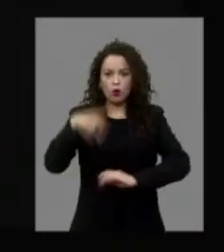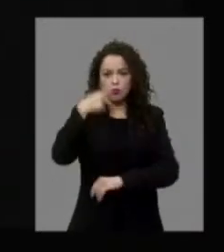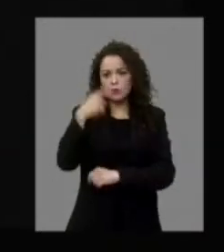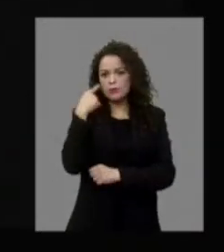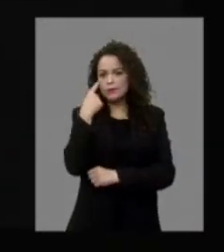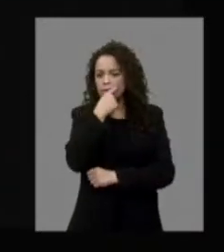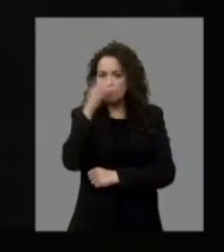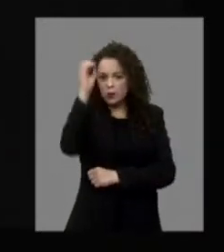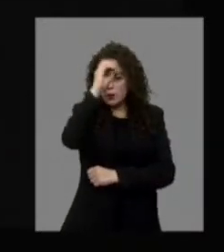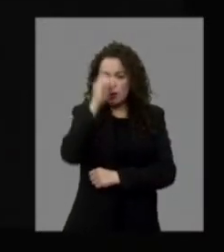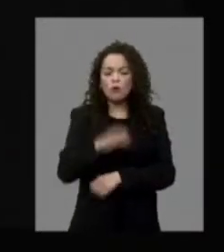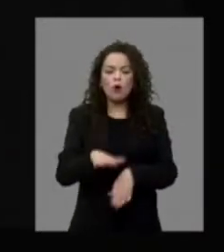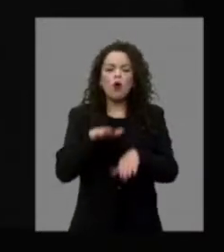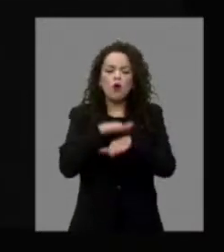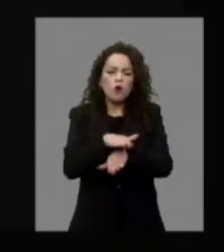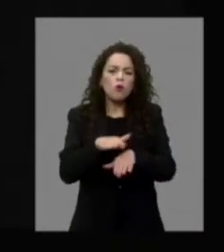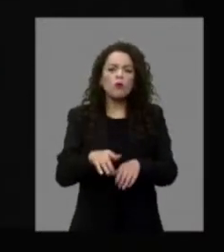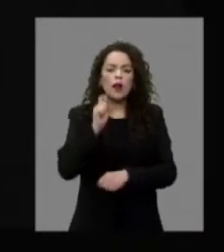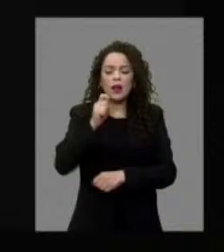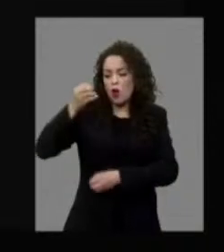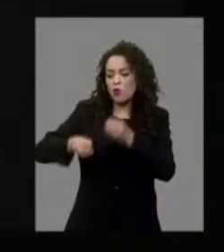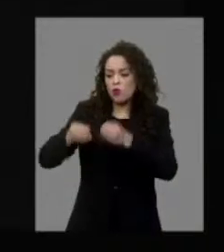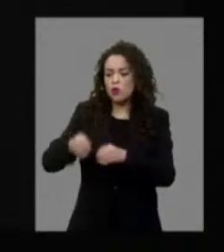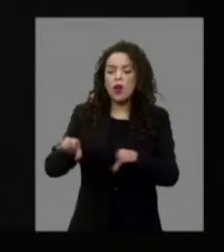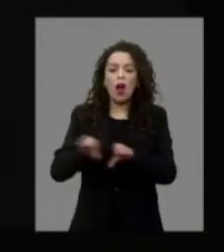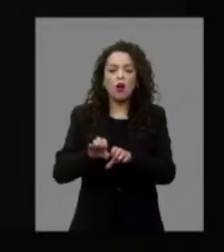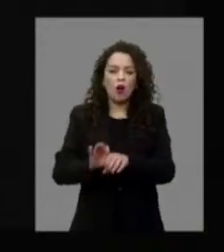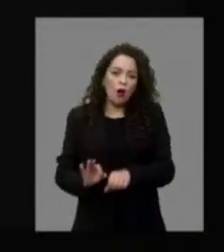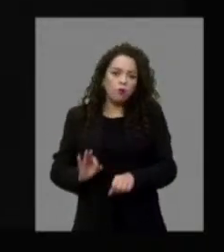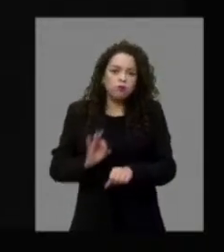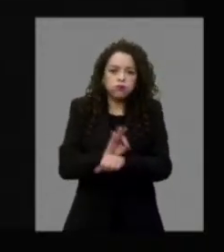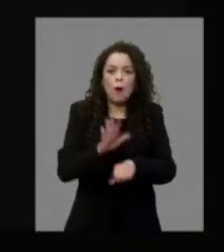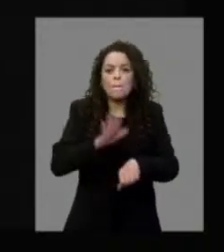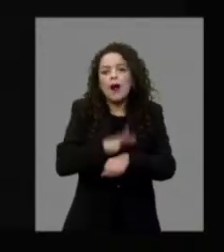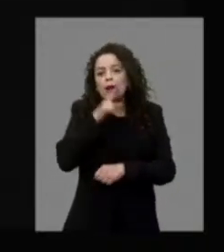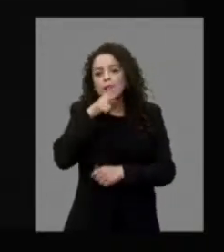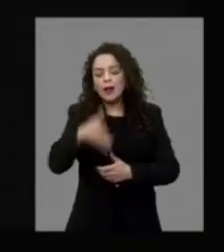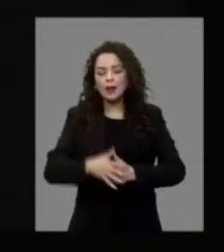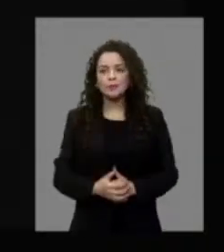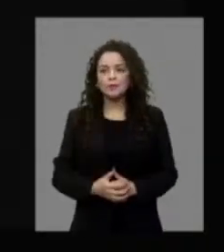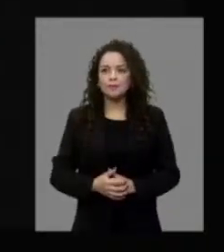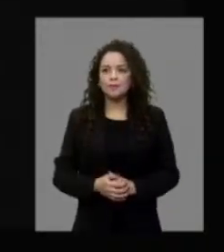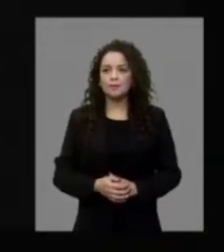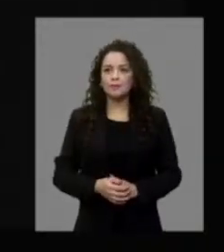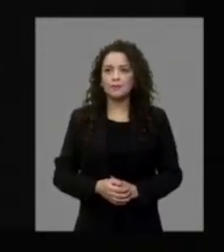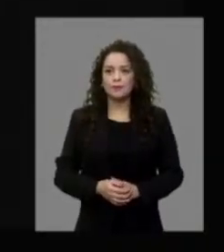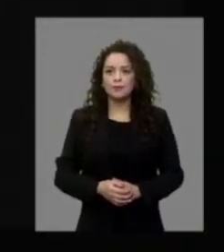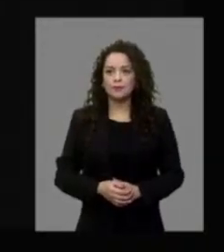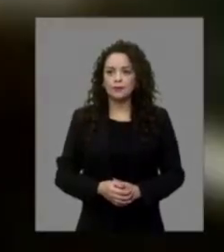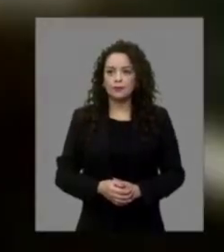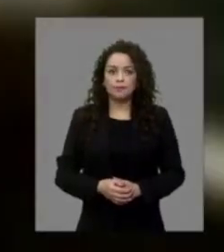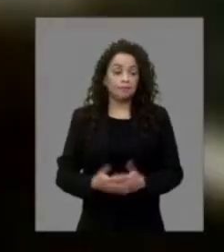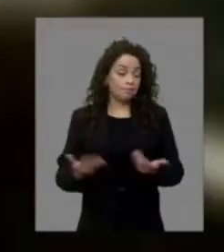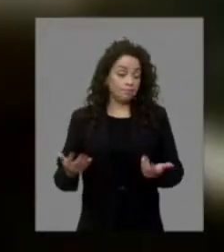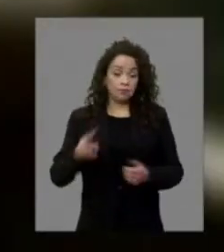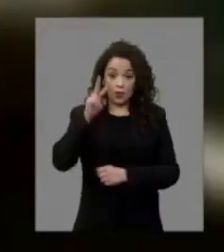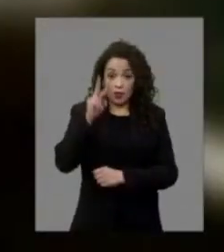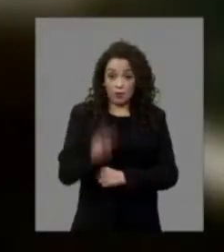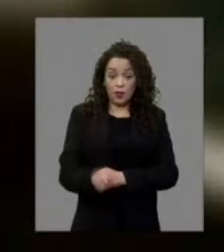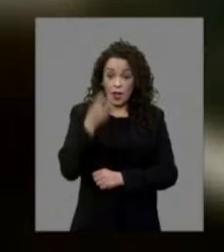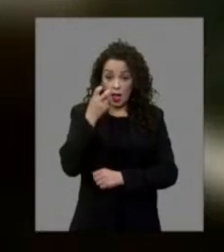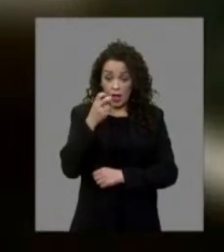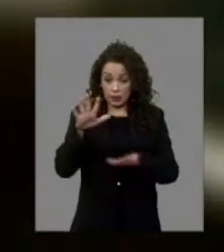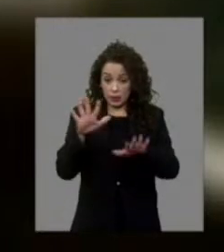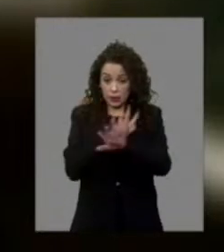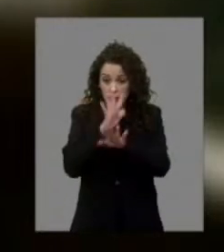quehacer judicial? Bien, desde luego que la reforma de 2011